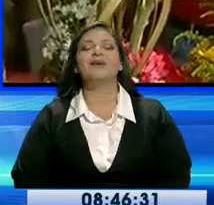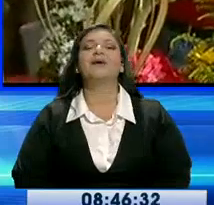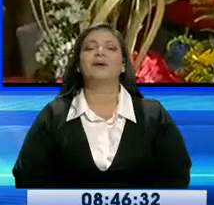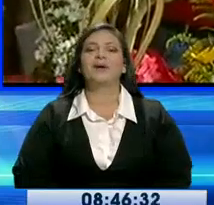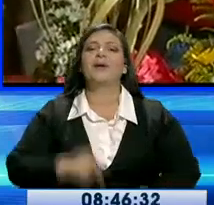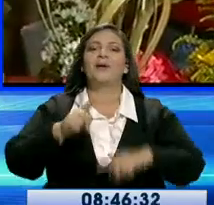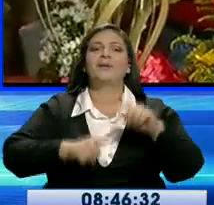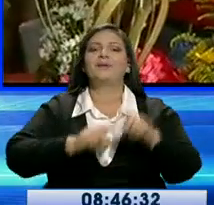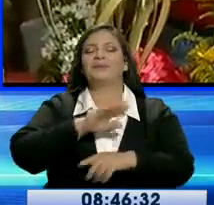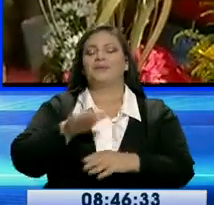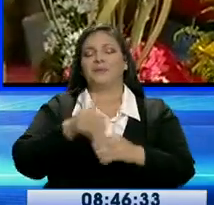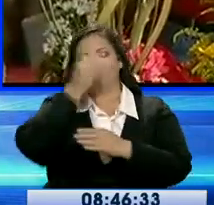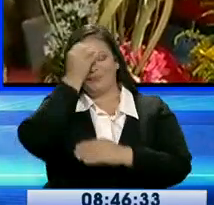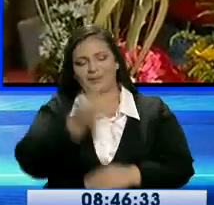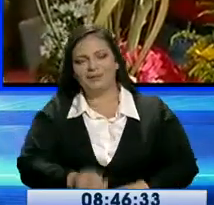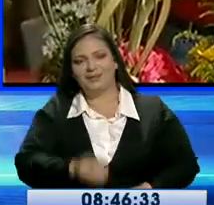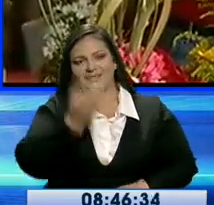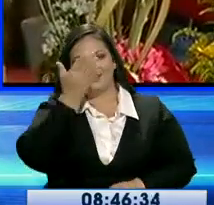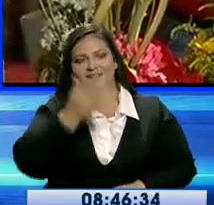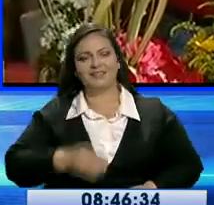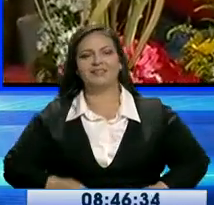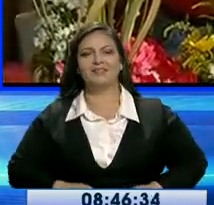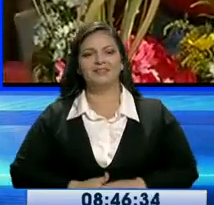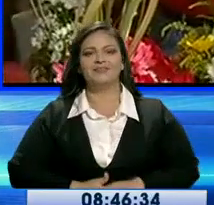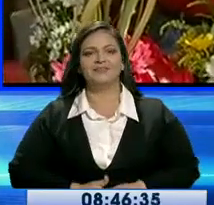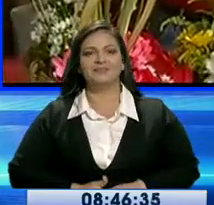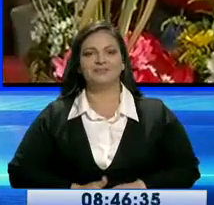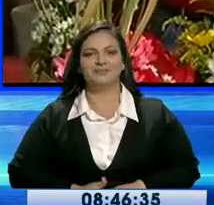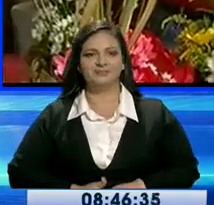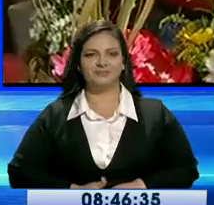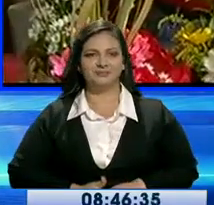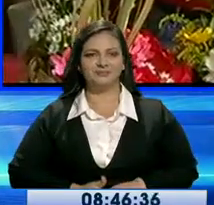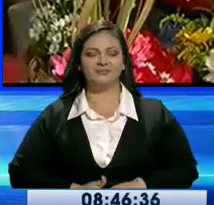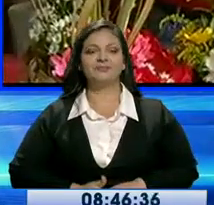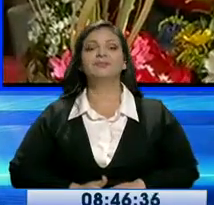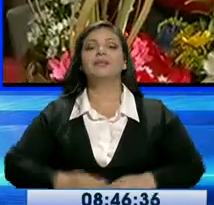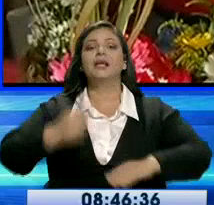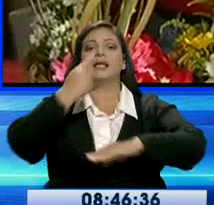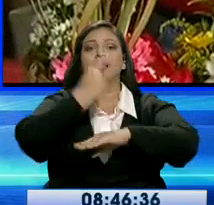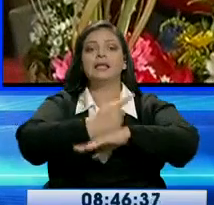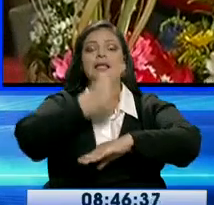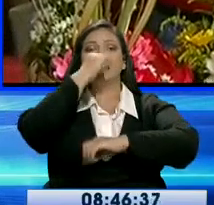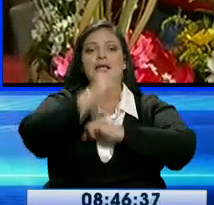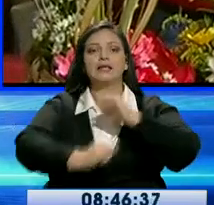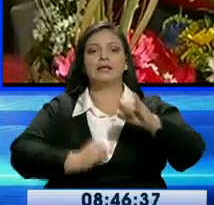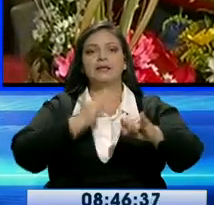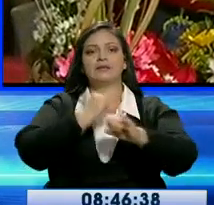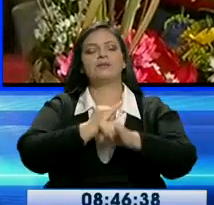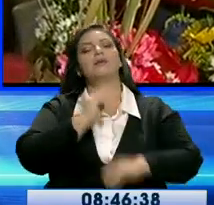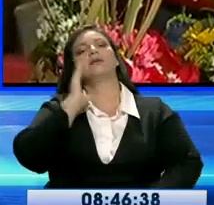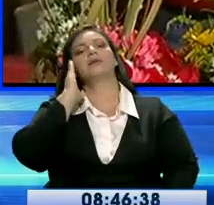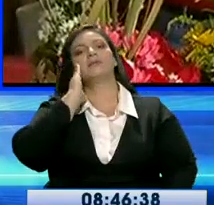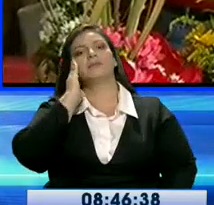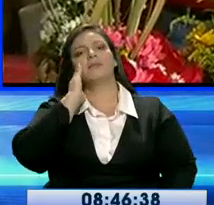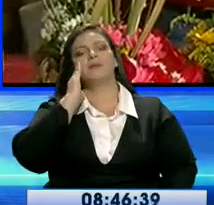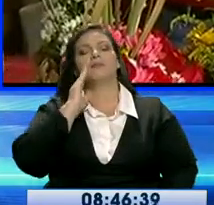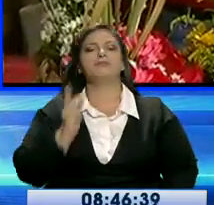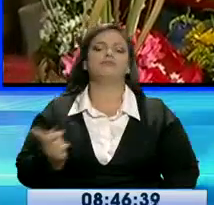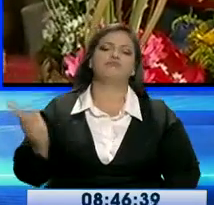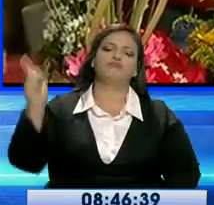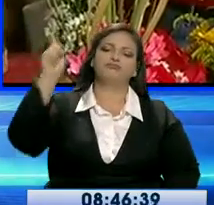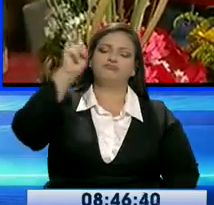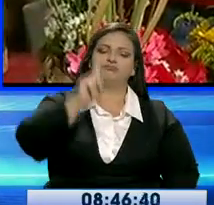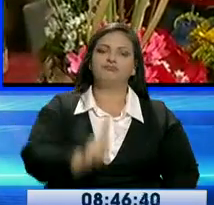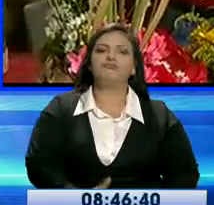amigos, les informaba que en esta antesala del Día Internacional de las Madres, efectivamente hemos acudido al mercado de